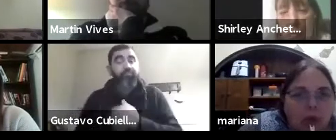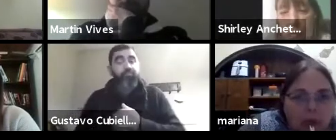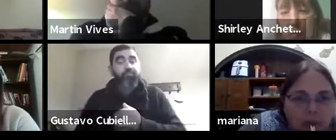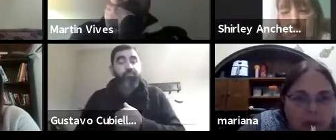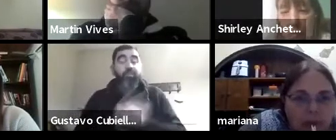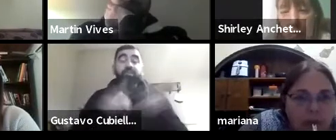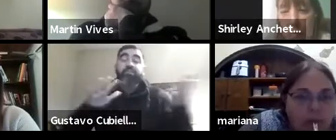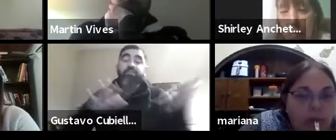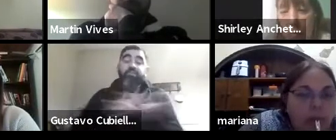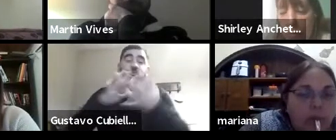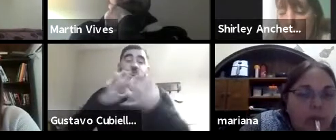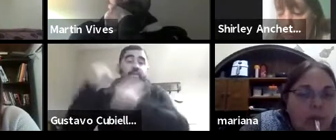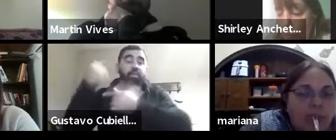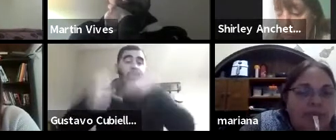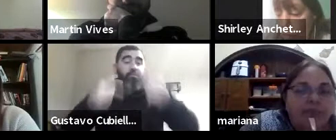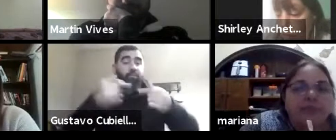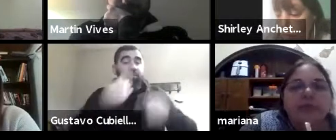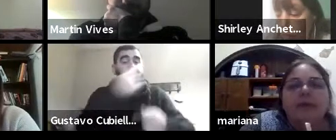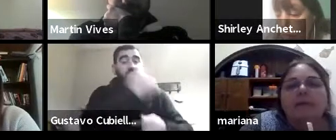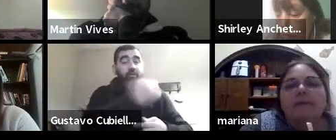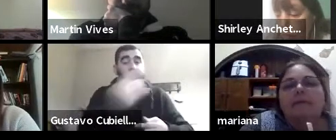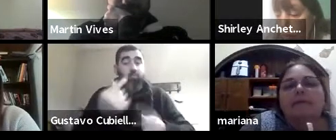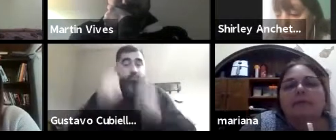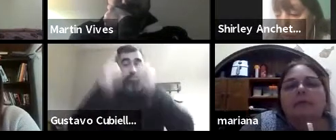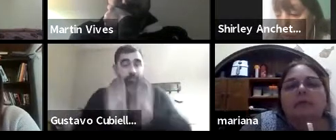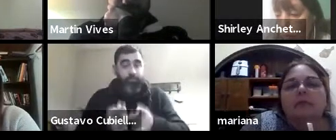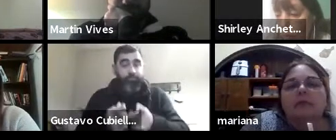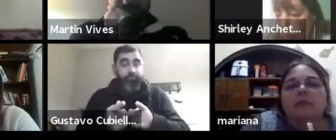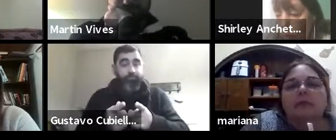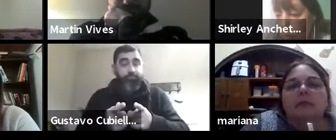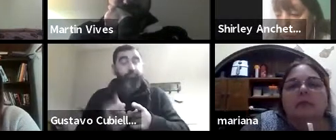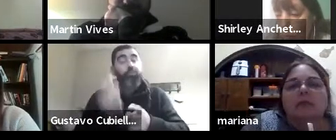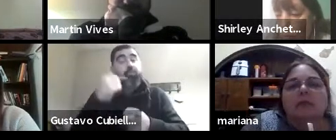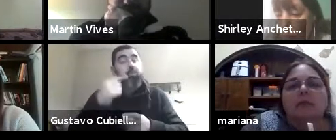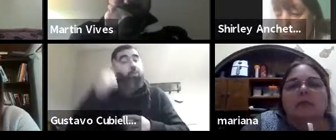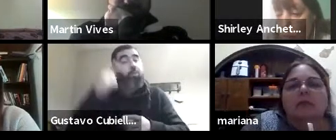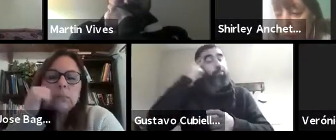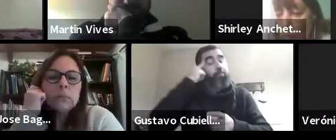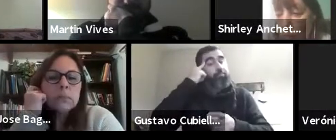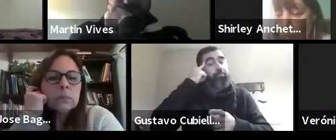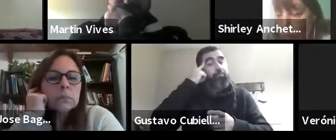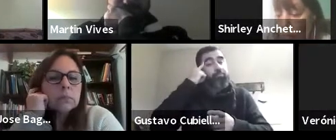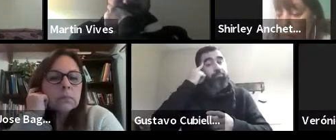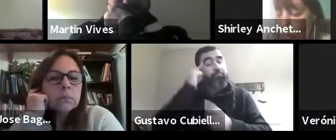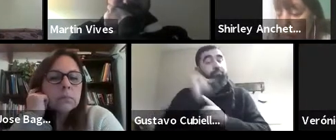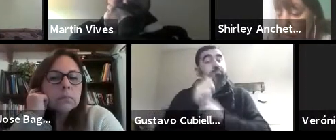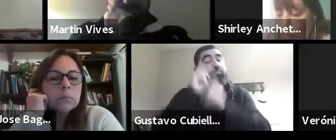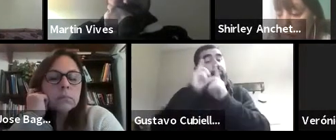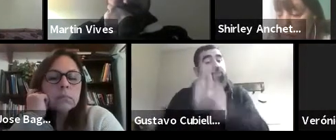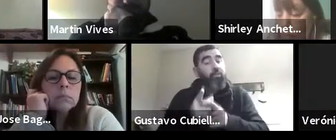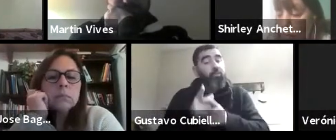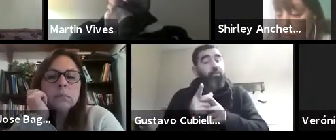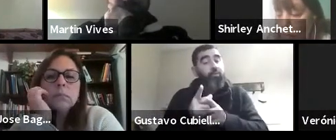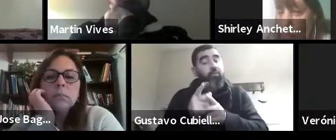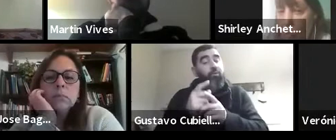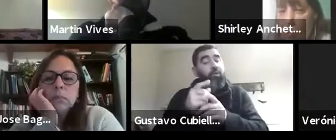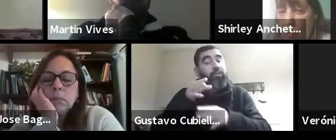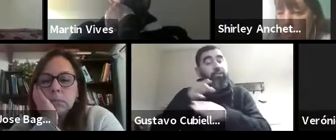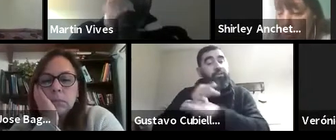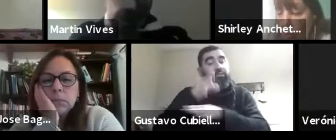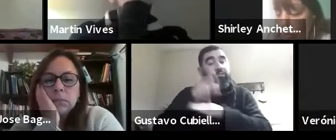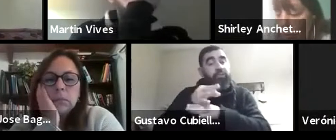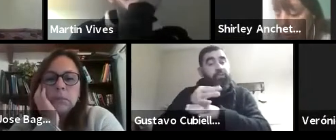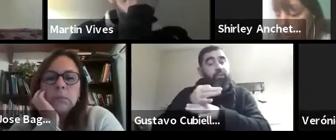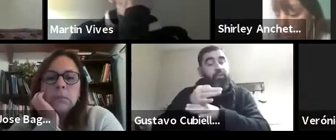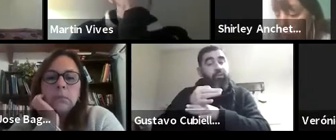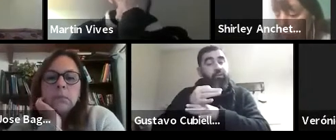realidades. Entonces, consideramos que tenemos que formar profesionales técnicos